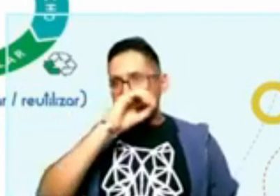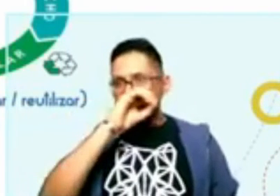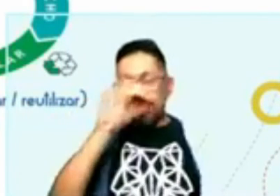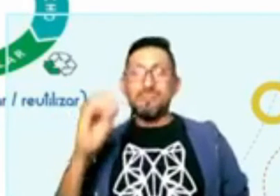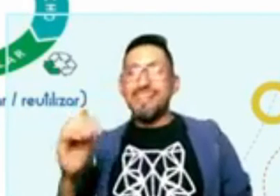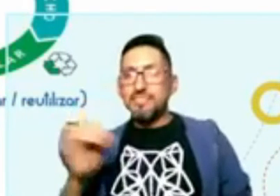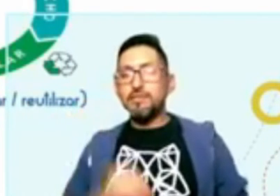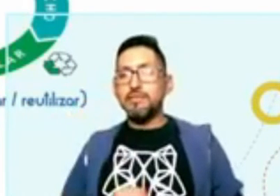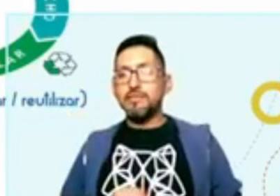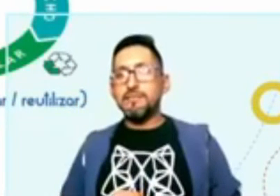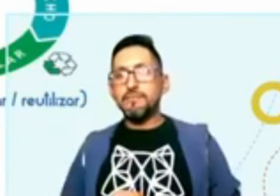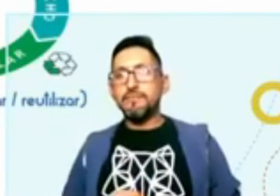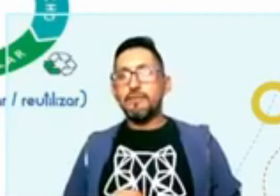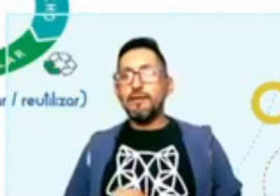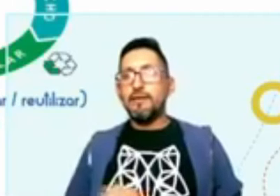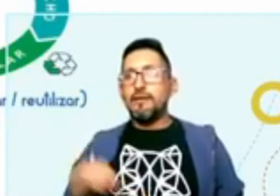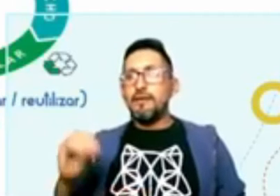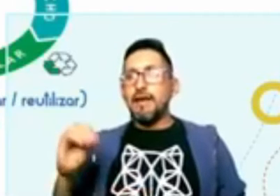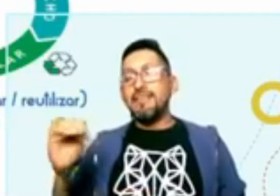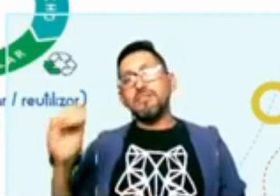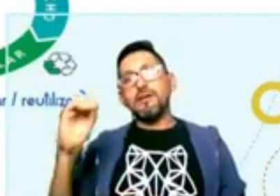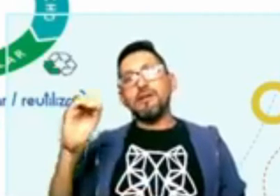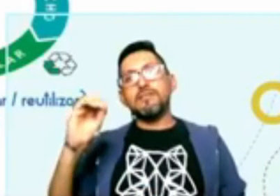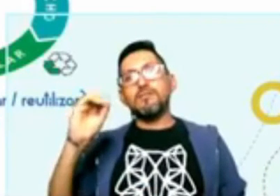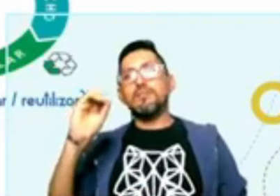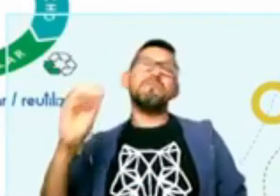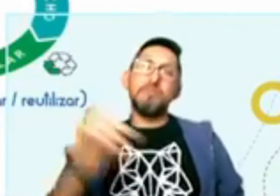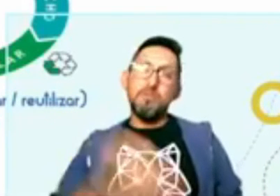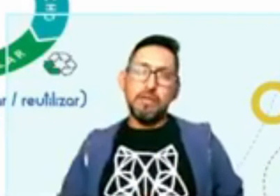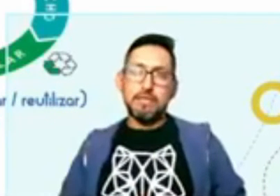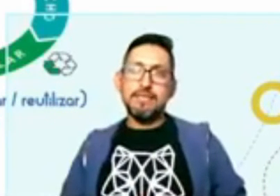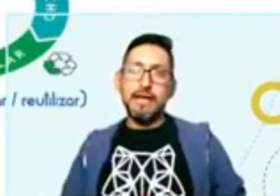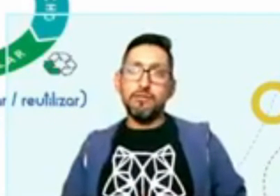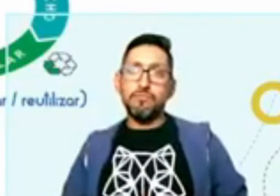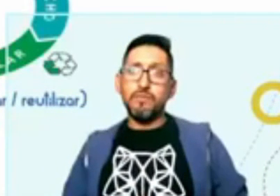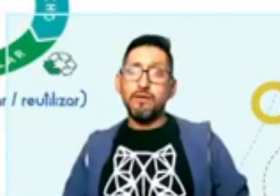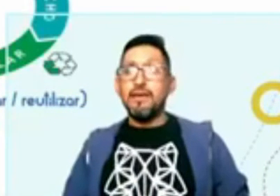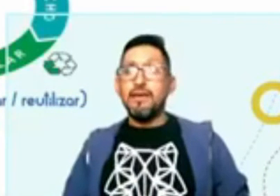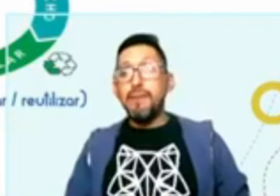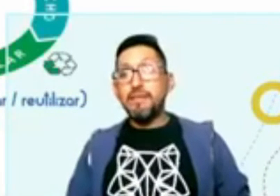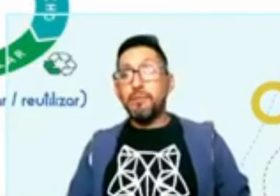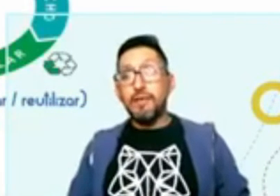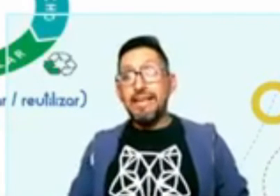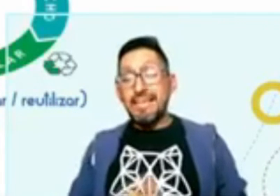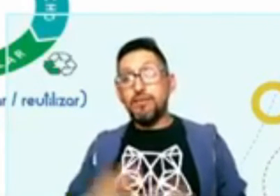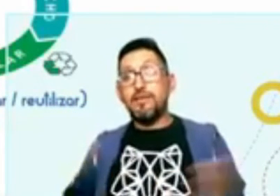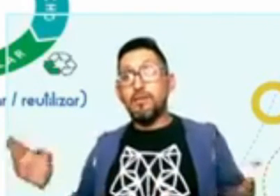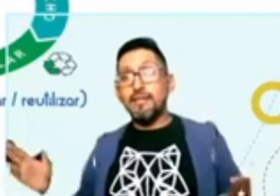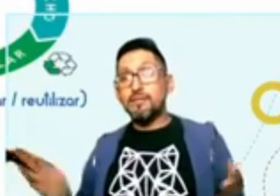Muchos de los negacionistas han dicho que esto no es ni posible ni necesario, en parte